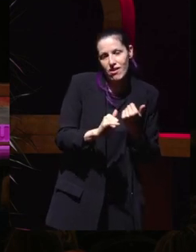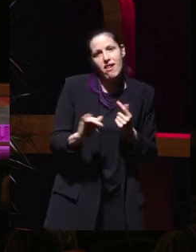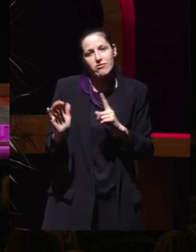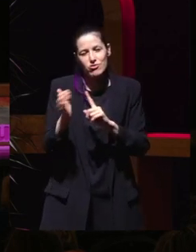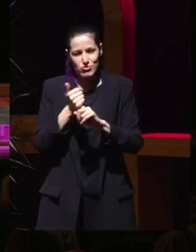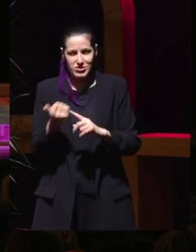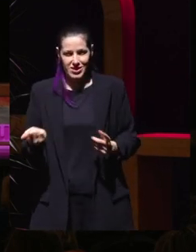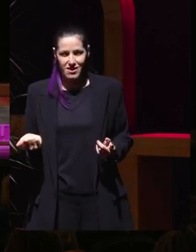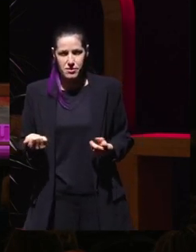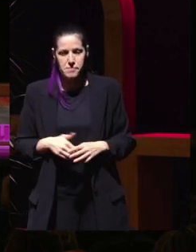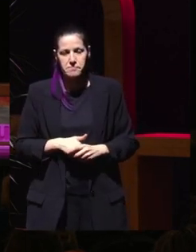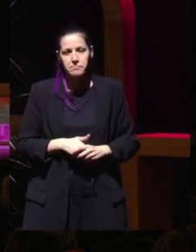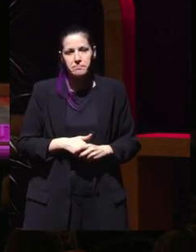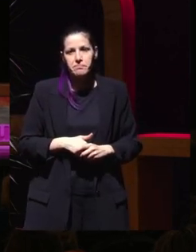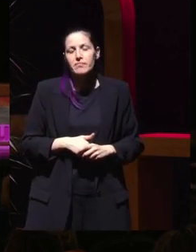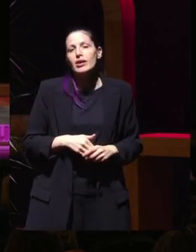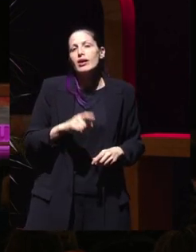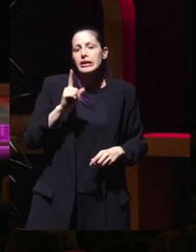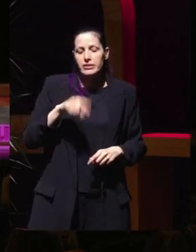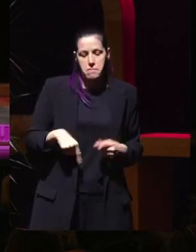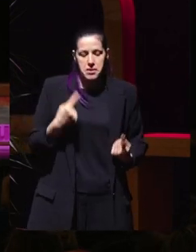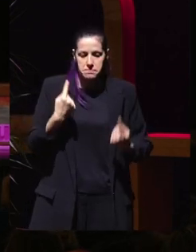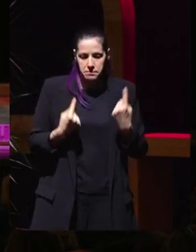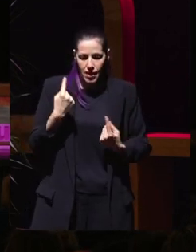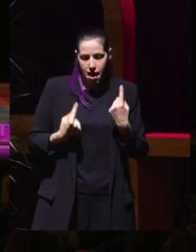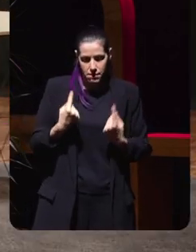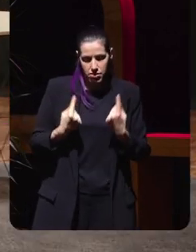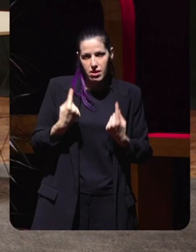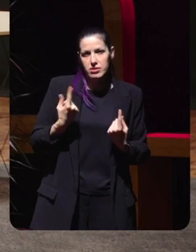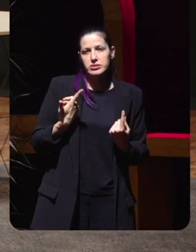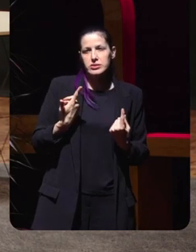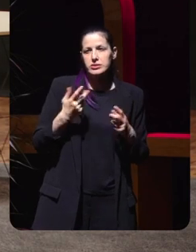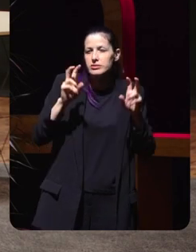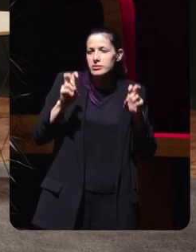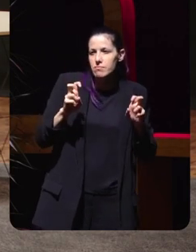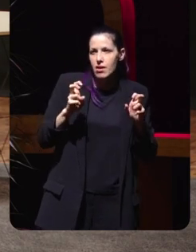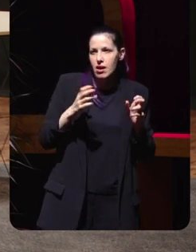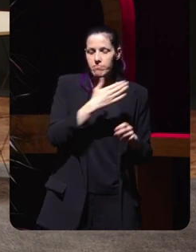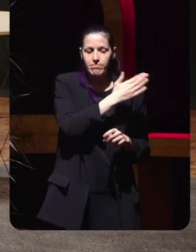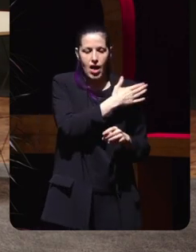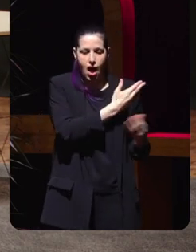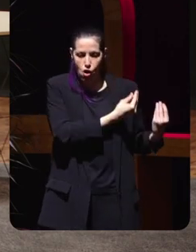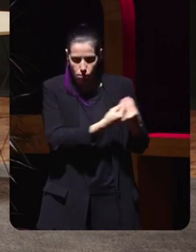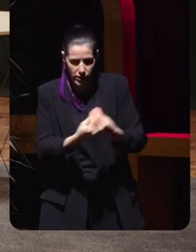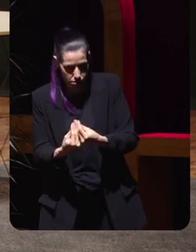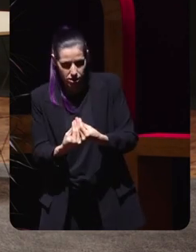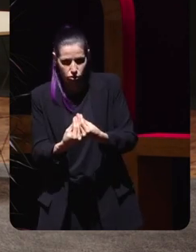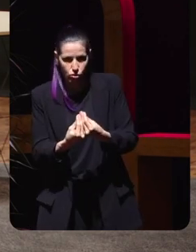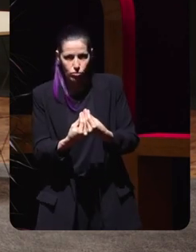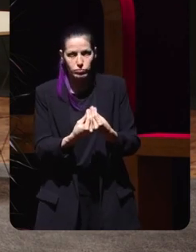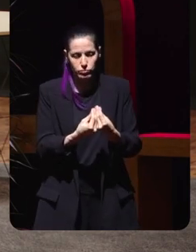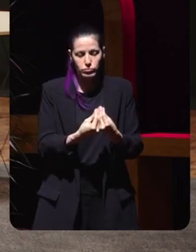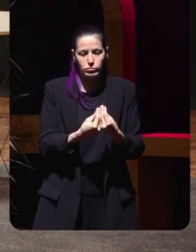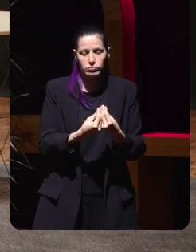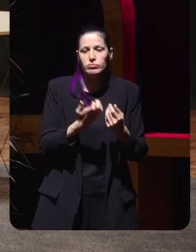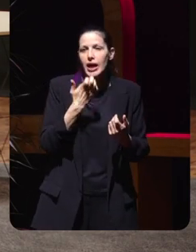caso ya no solo de contar no que está pasando también de acompañamiento no en Bueno en ese caso en concreto